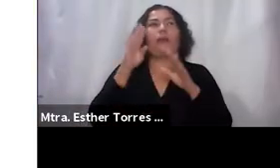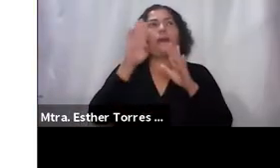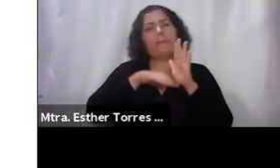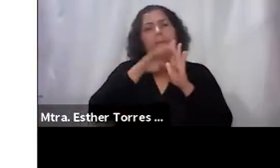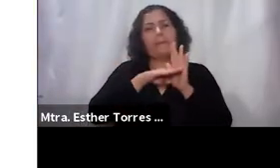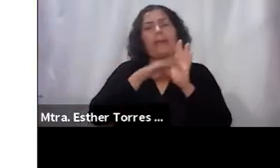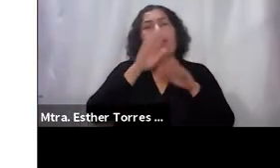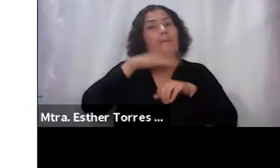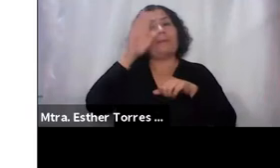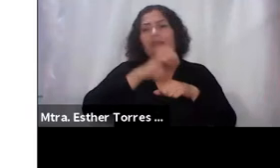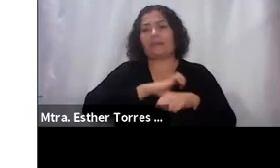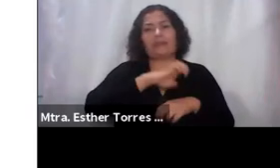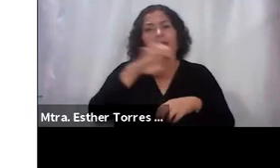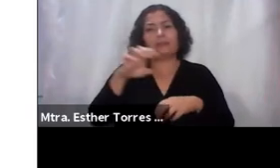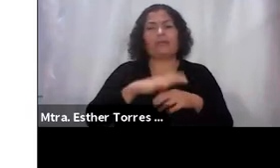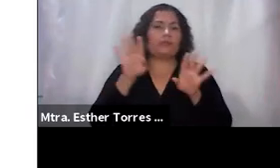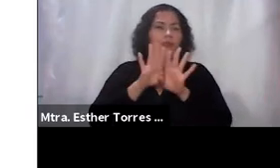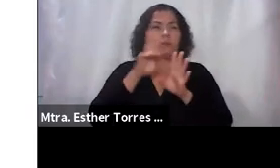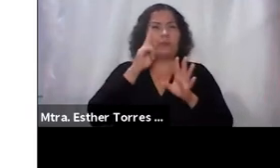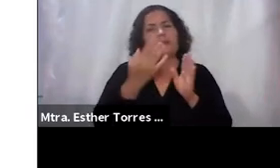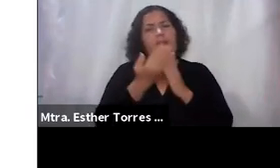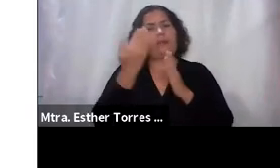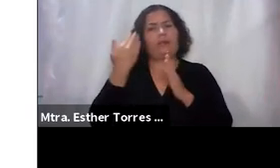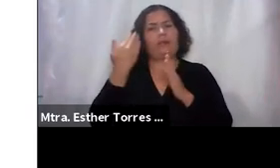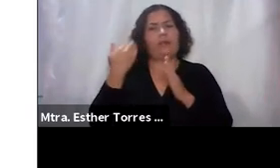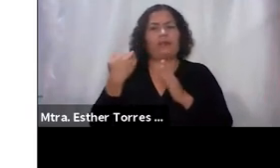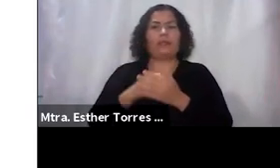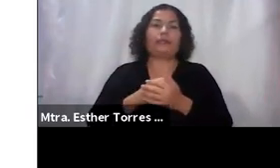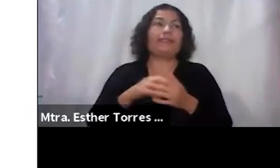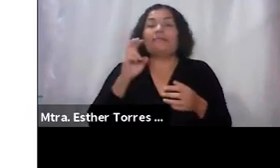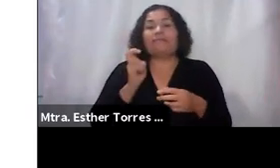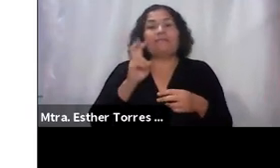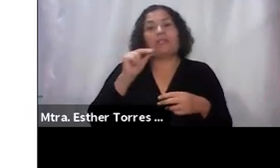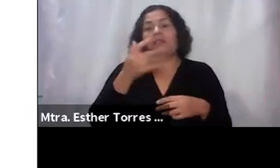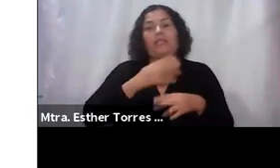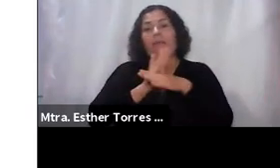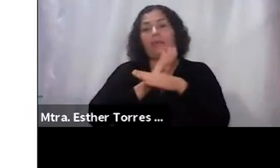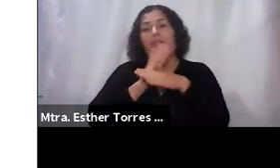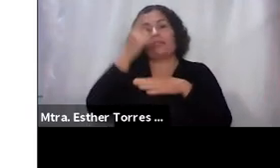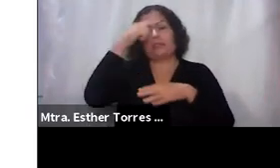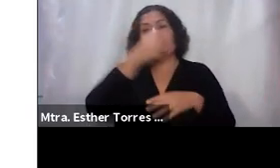no tiene beneficios para la salud y tiene un impacto en el ambiente